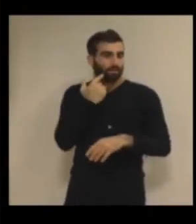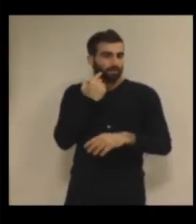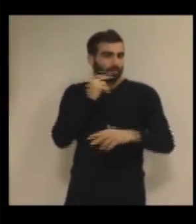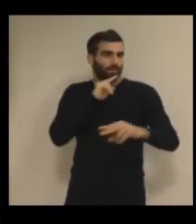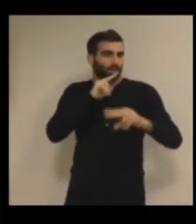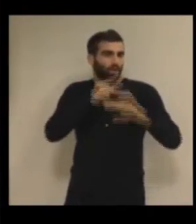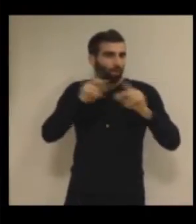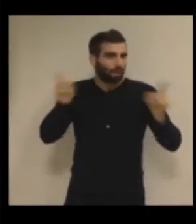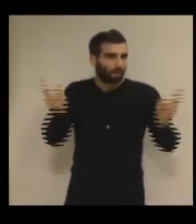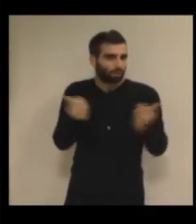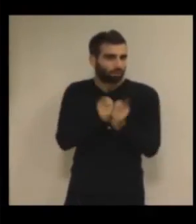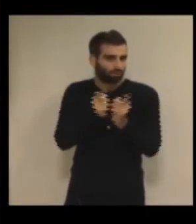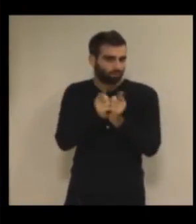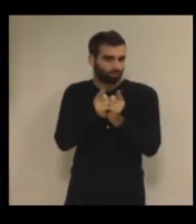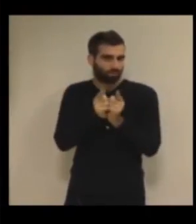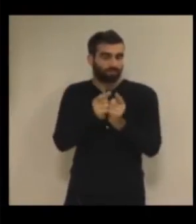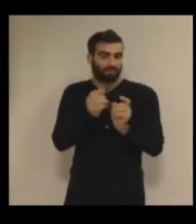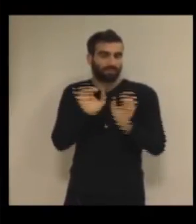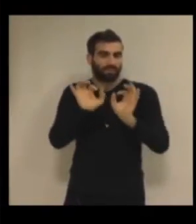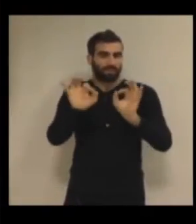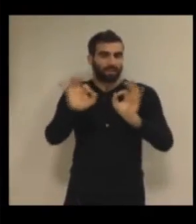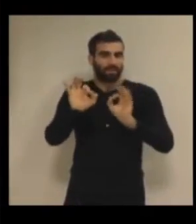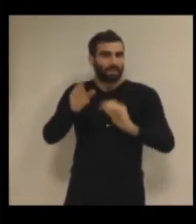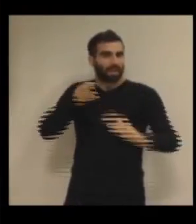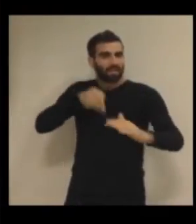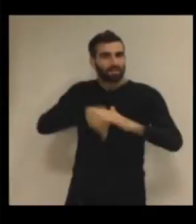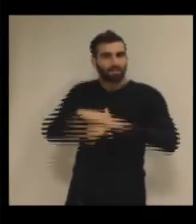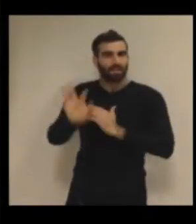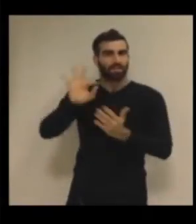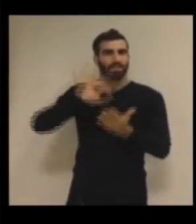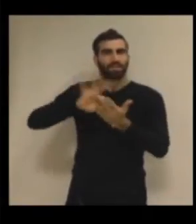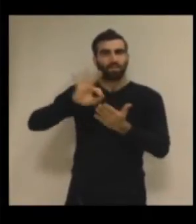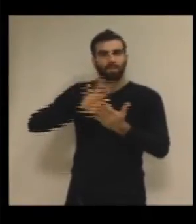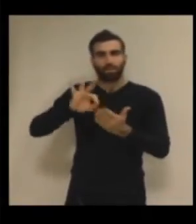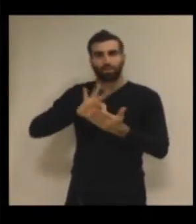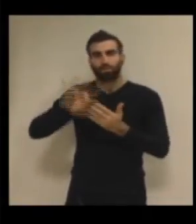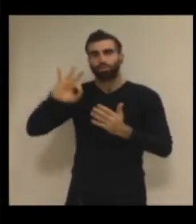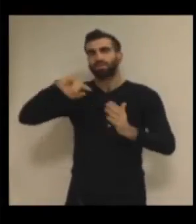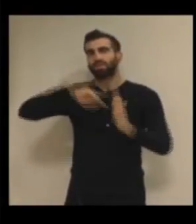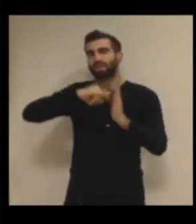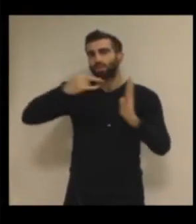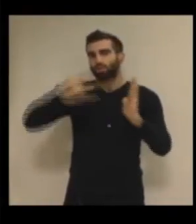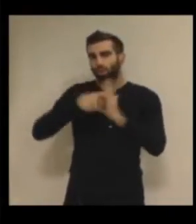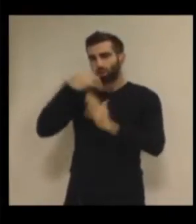meramente por abreviar, nos estamos refiriendo a accesibilidad en los servicios tecnológicos inteligentes,